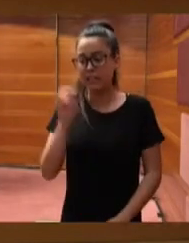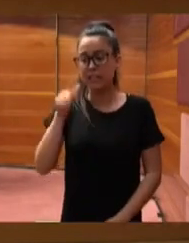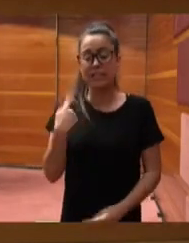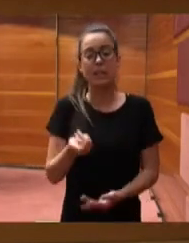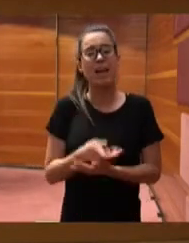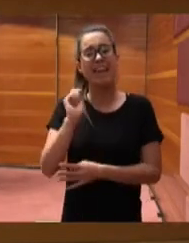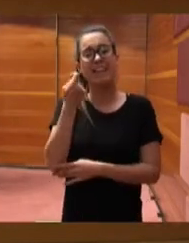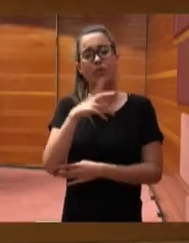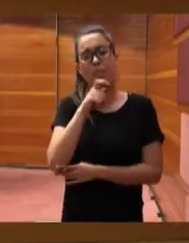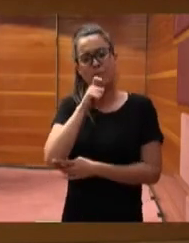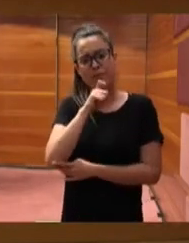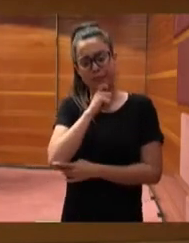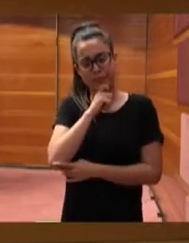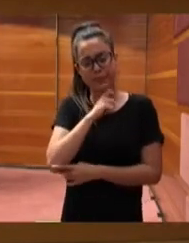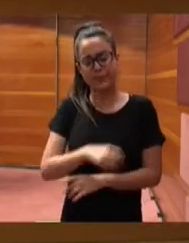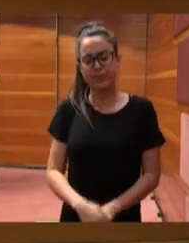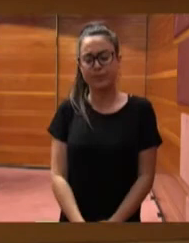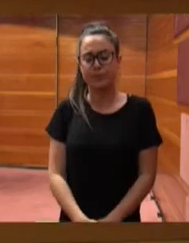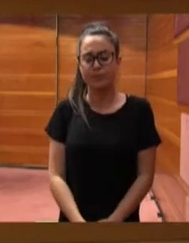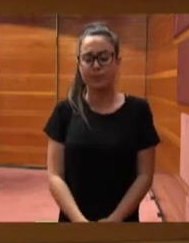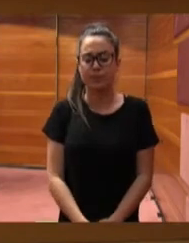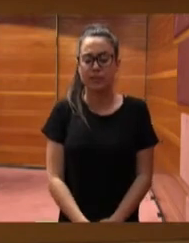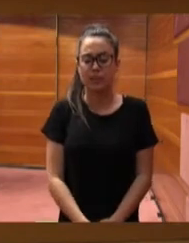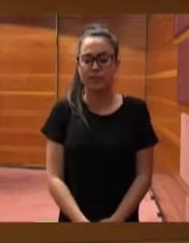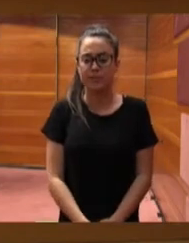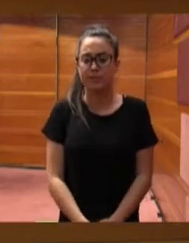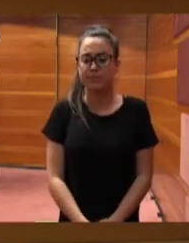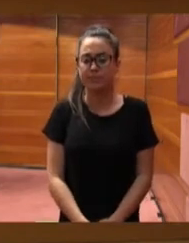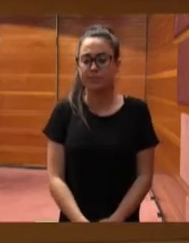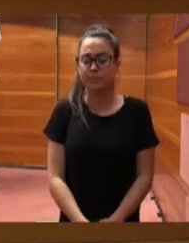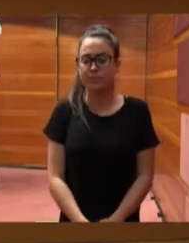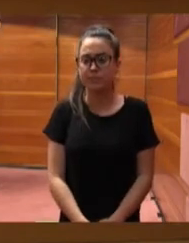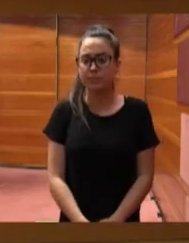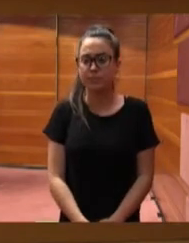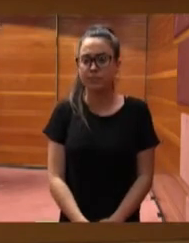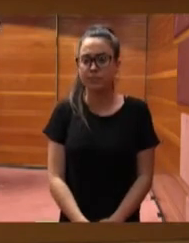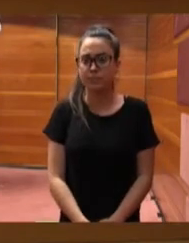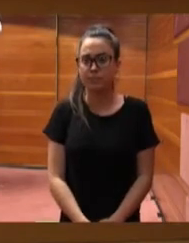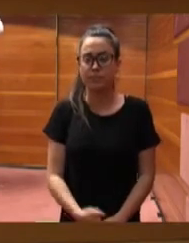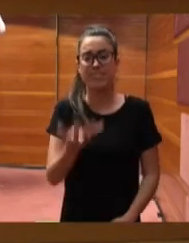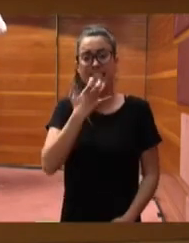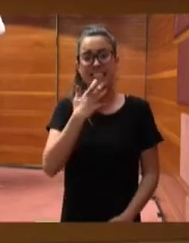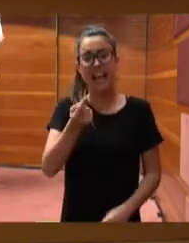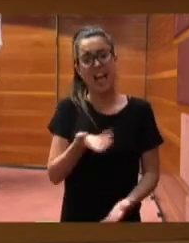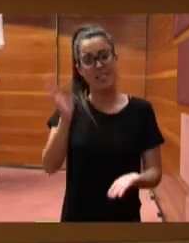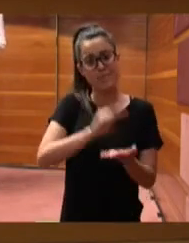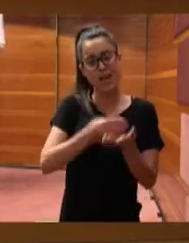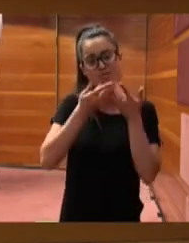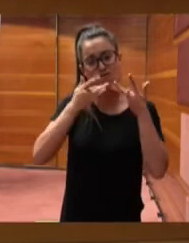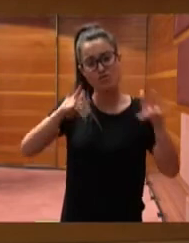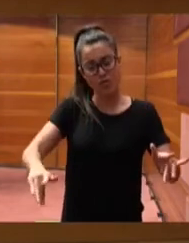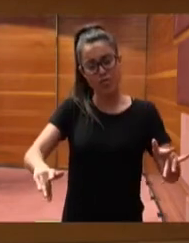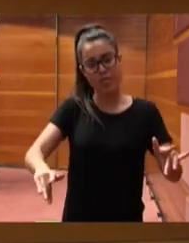difícil y puede hacerlo más difícil todavía si contribuye a crear una conciencia ciudadana